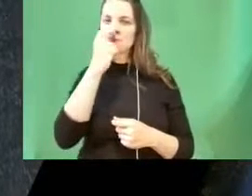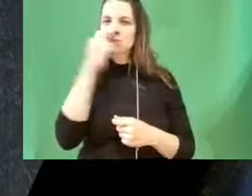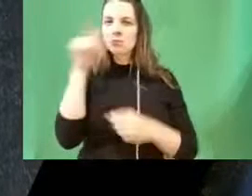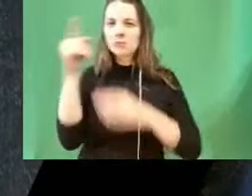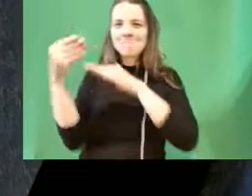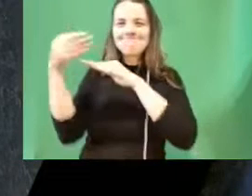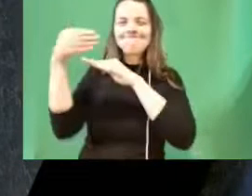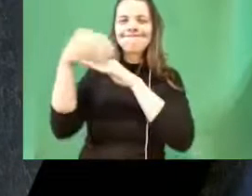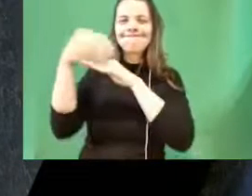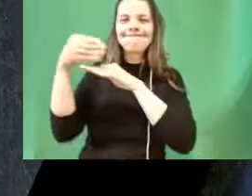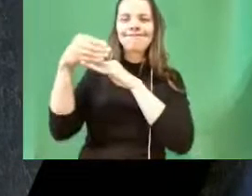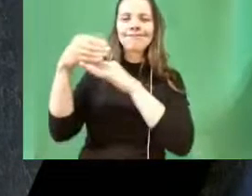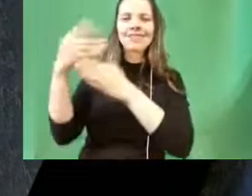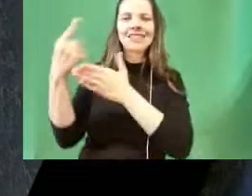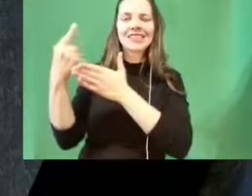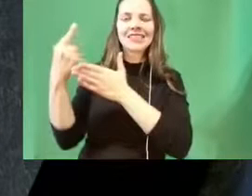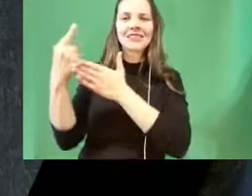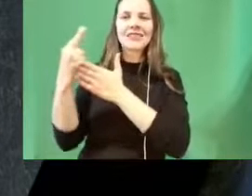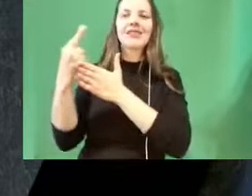Ahí está.